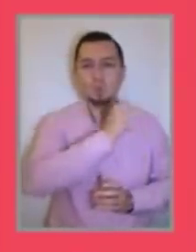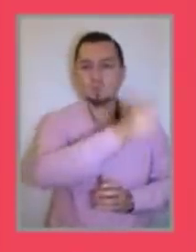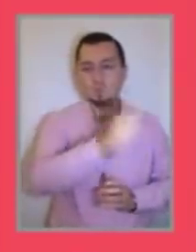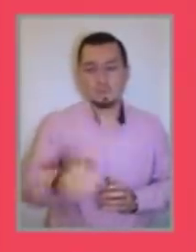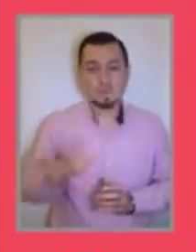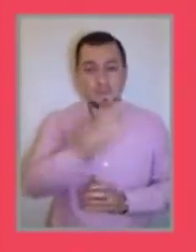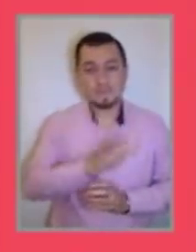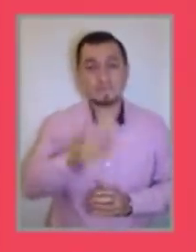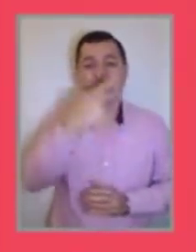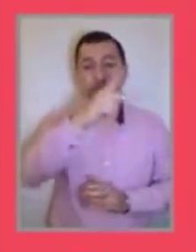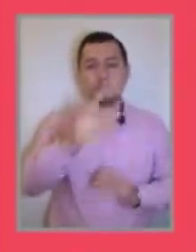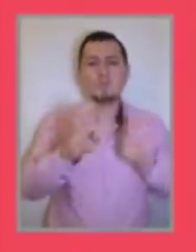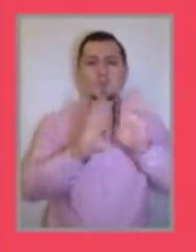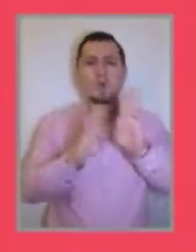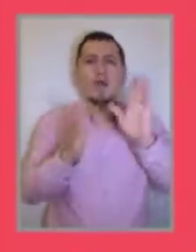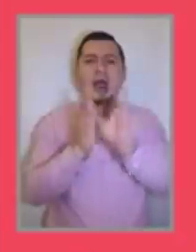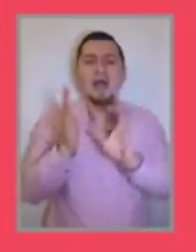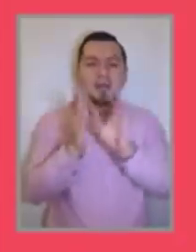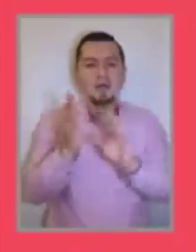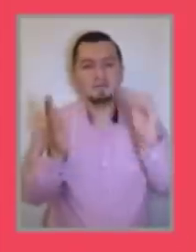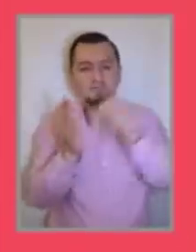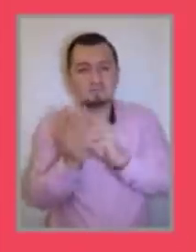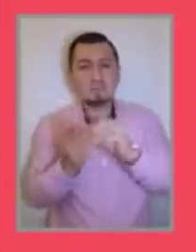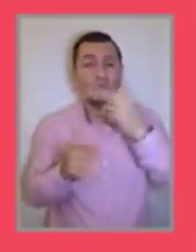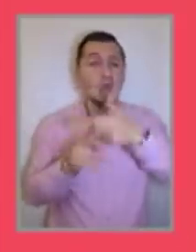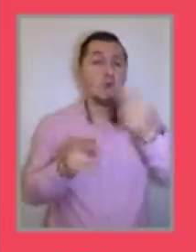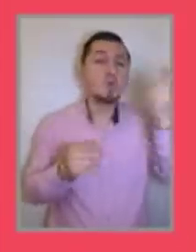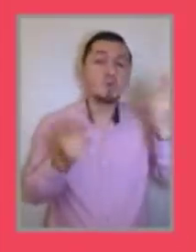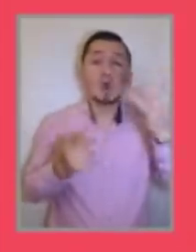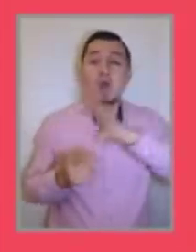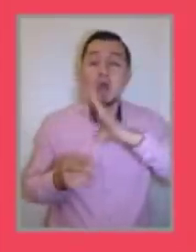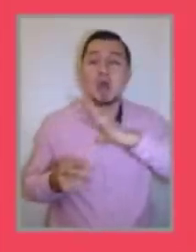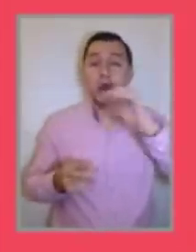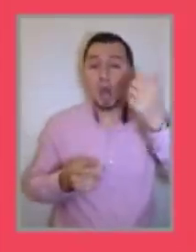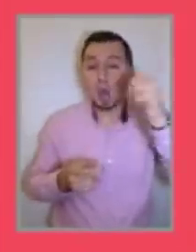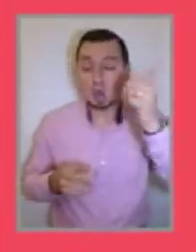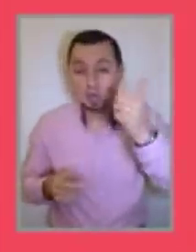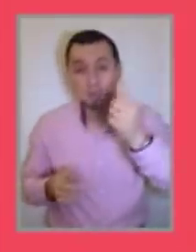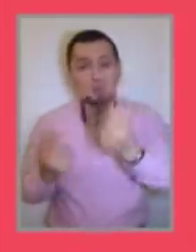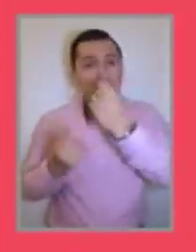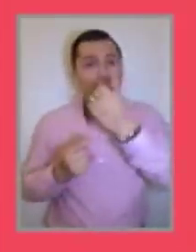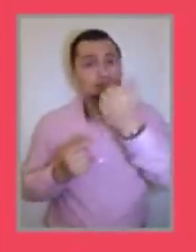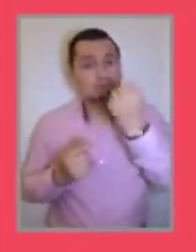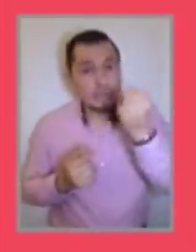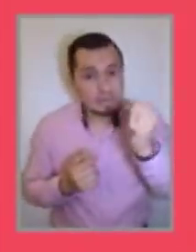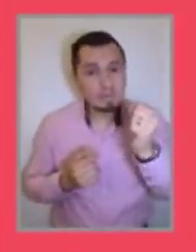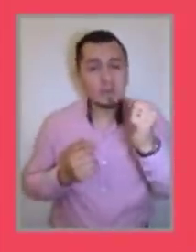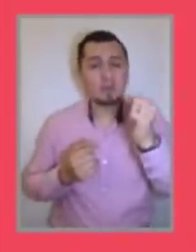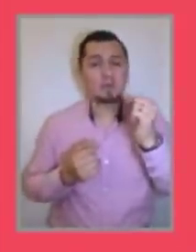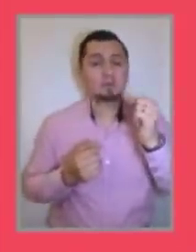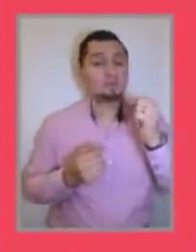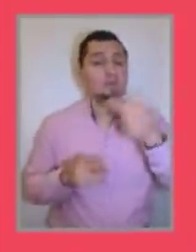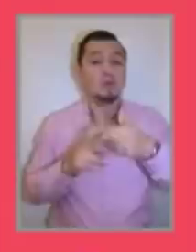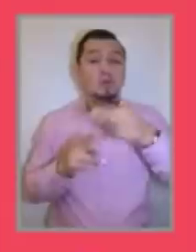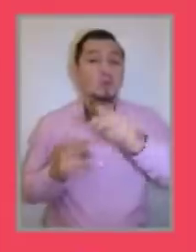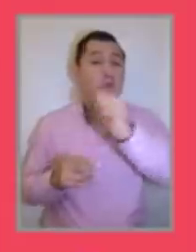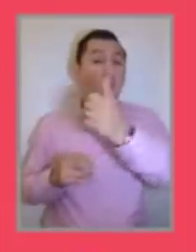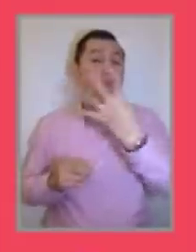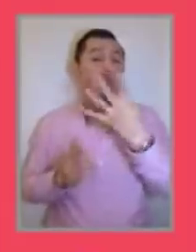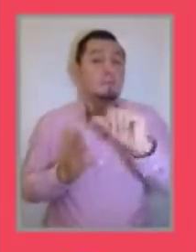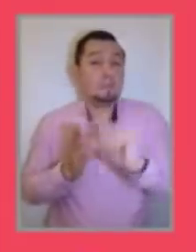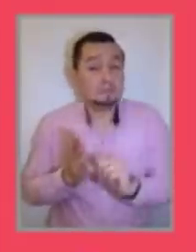calendarios, unos inician en agosto, otros hasta septiembre, algunas son semestrales y otras cuatrimestrales. Entonces